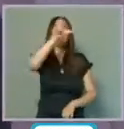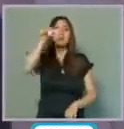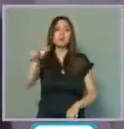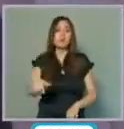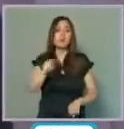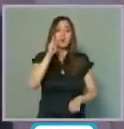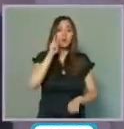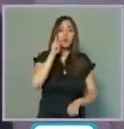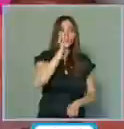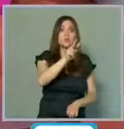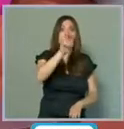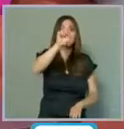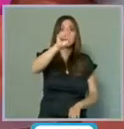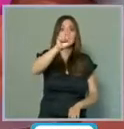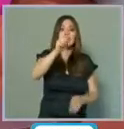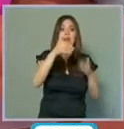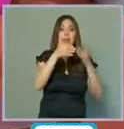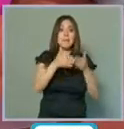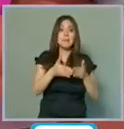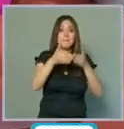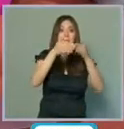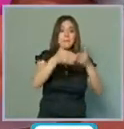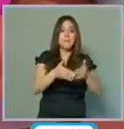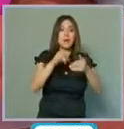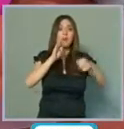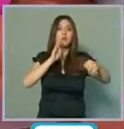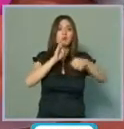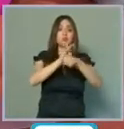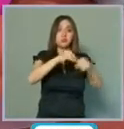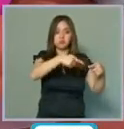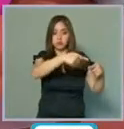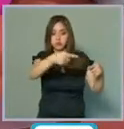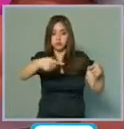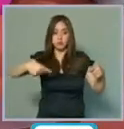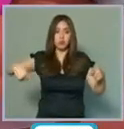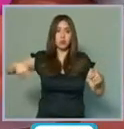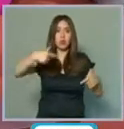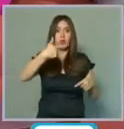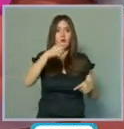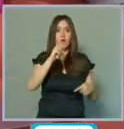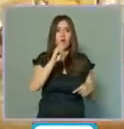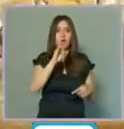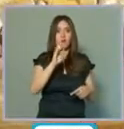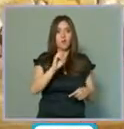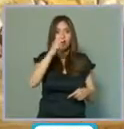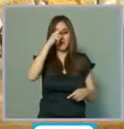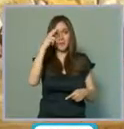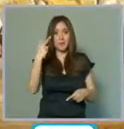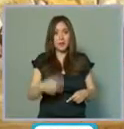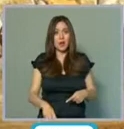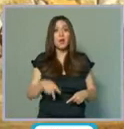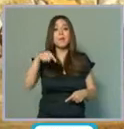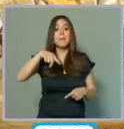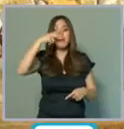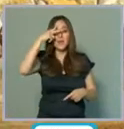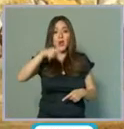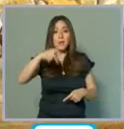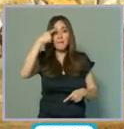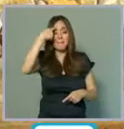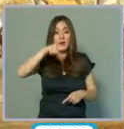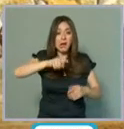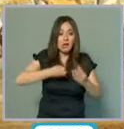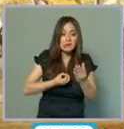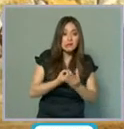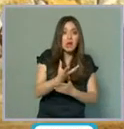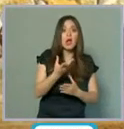barcos bloqueando toda la zona del Golfo de México. Wow. México en ese momento, su única salida de